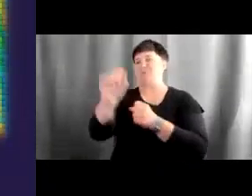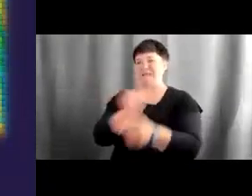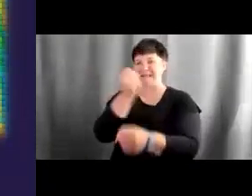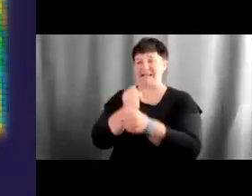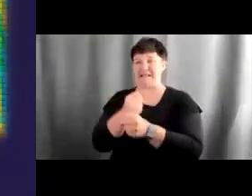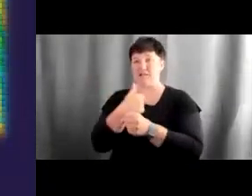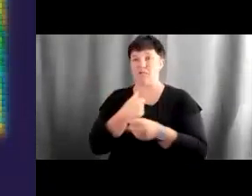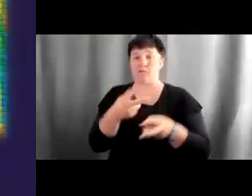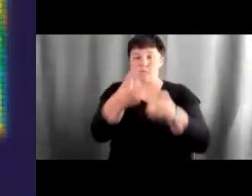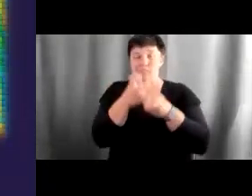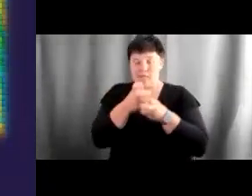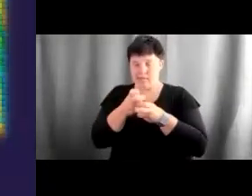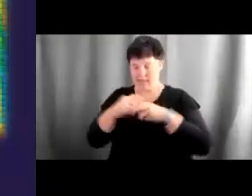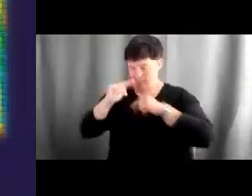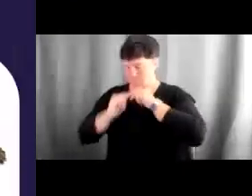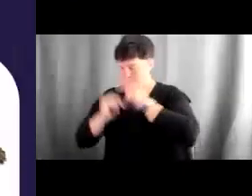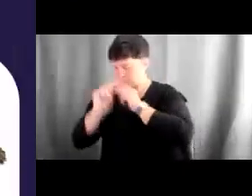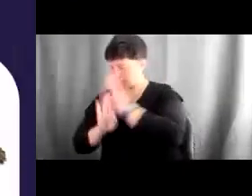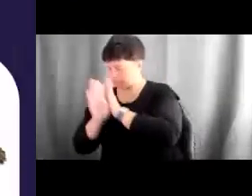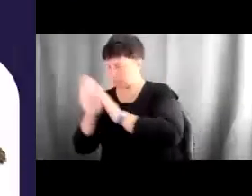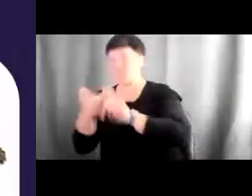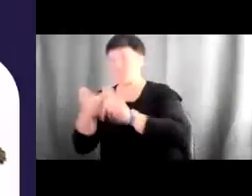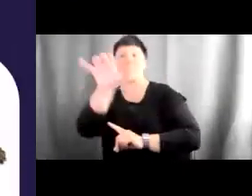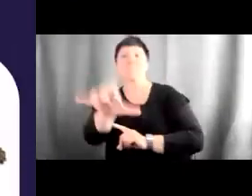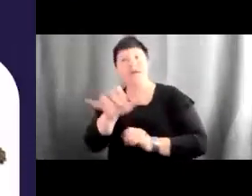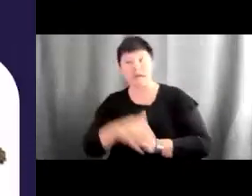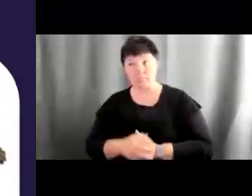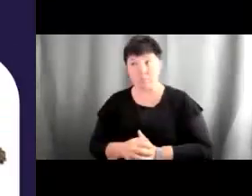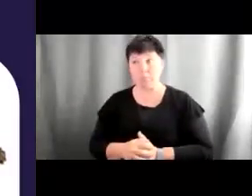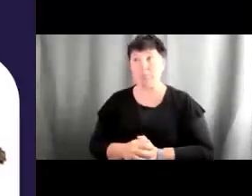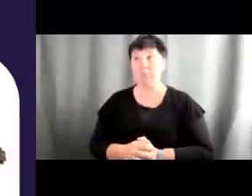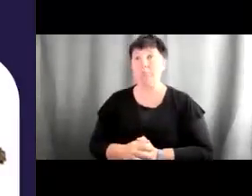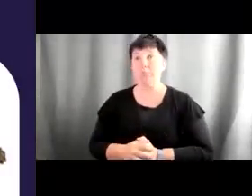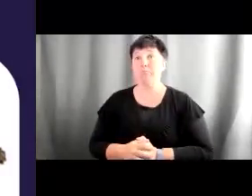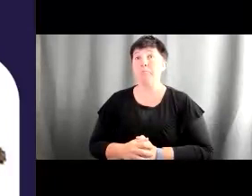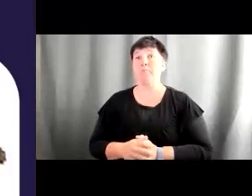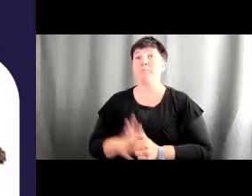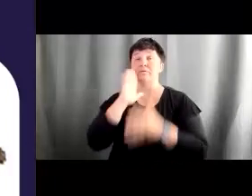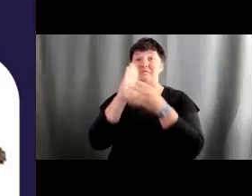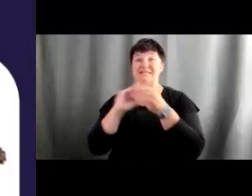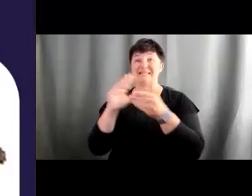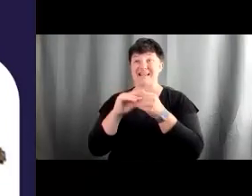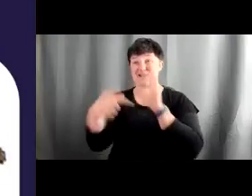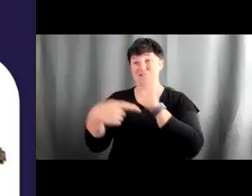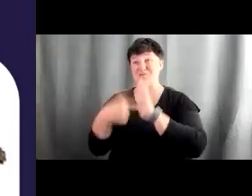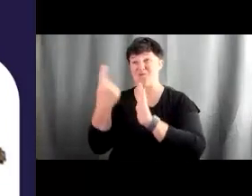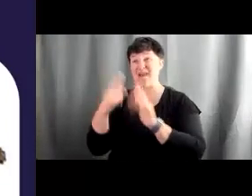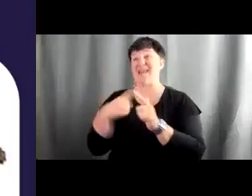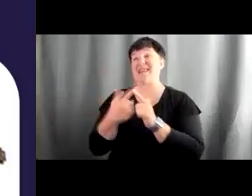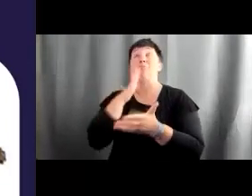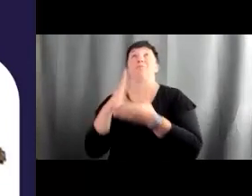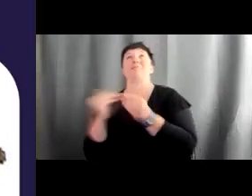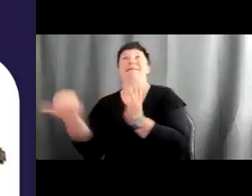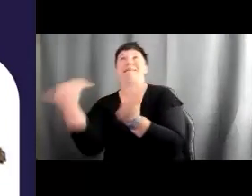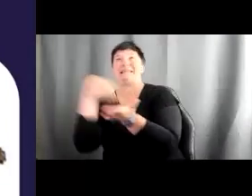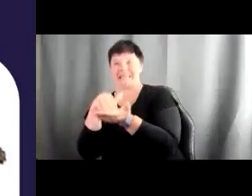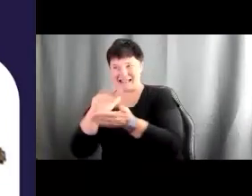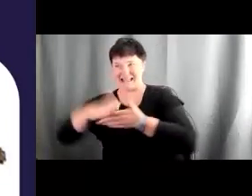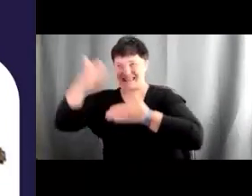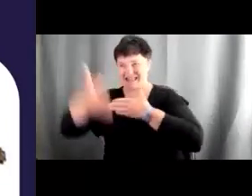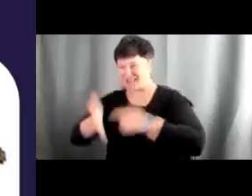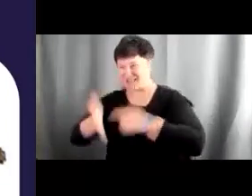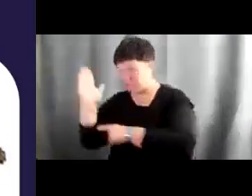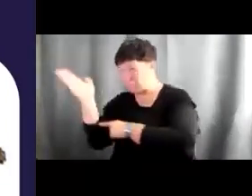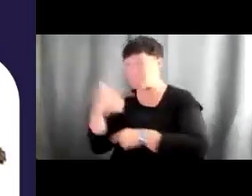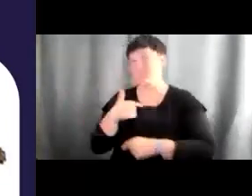de investigación y lo hemos tomado y hemos construido sobre él. Así que lo diré una vez y luego probablemente lo diré de nuevo al final